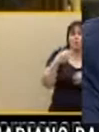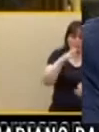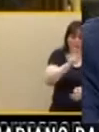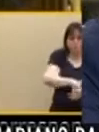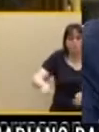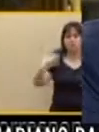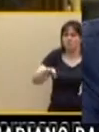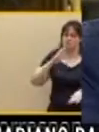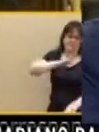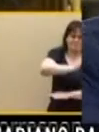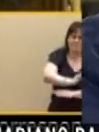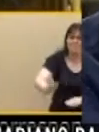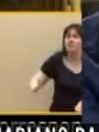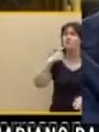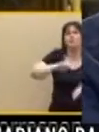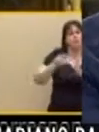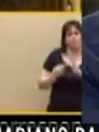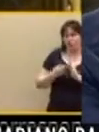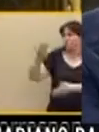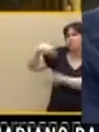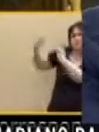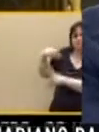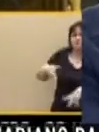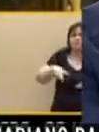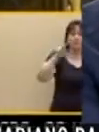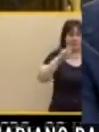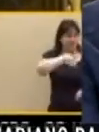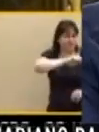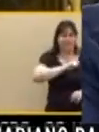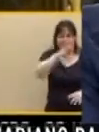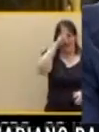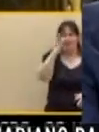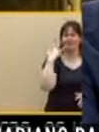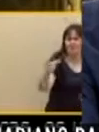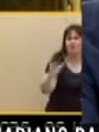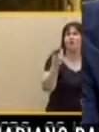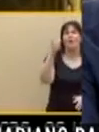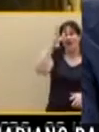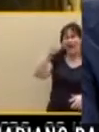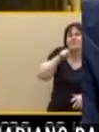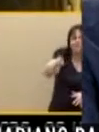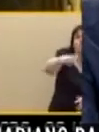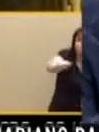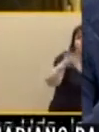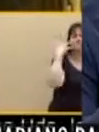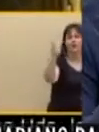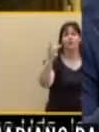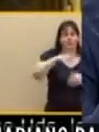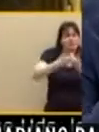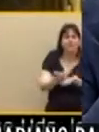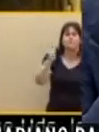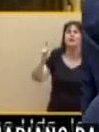ya va siendo hora y lo recoge la frase de uno de los cortes que acabas de hacer pablo ya va siendo hora de